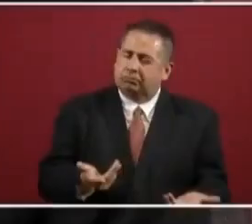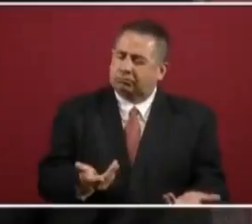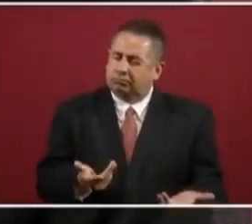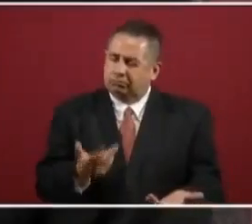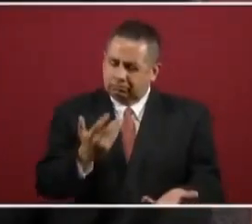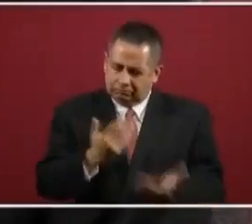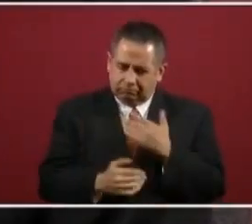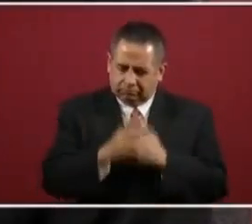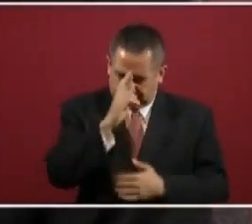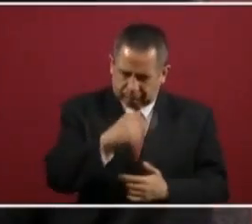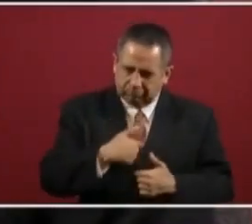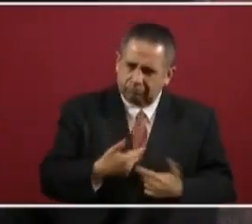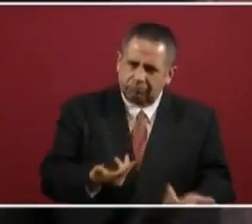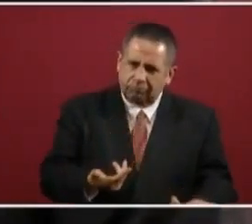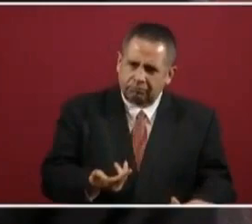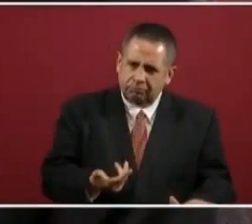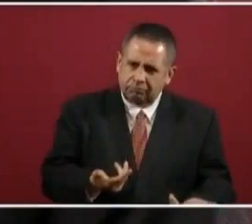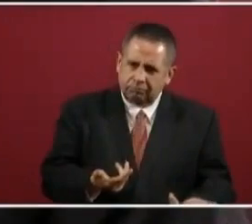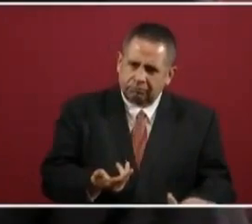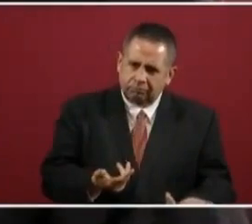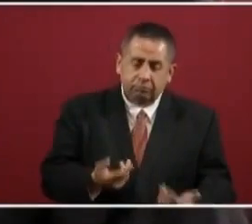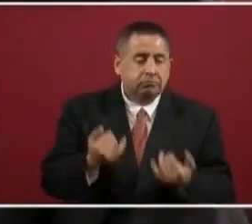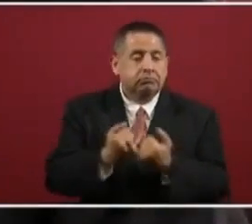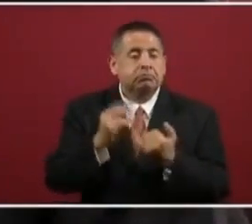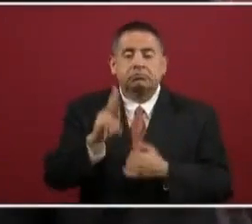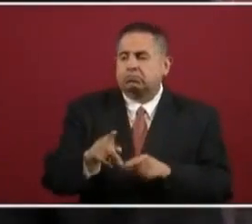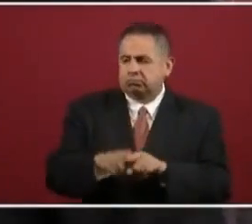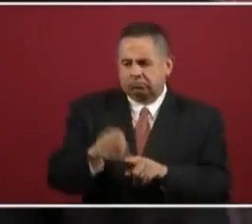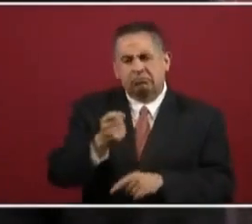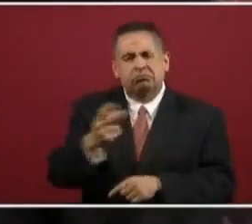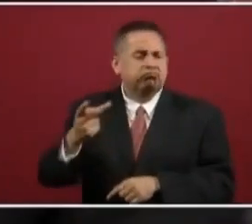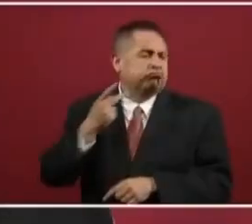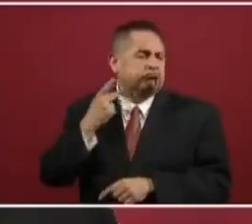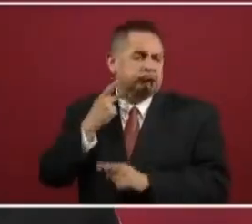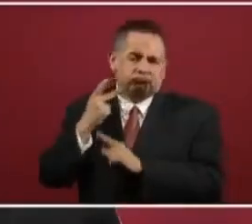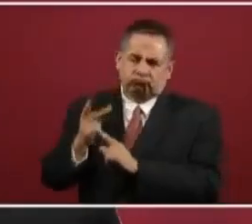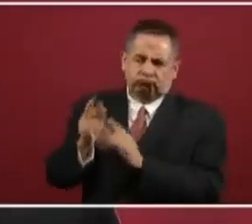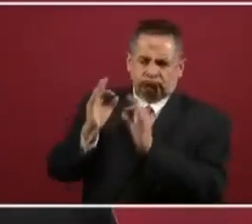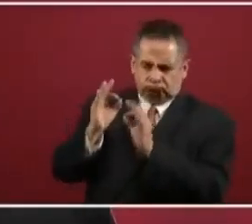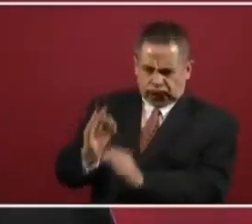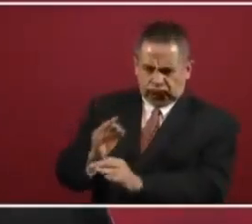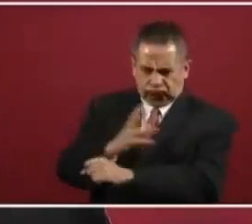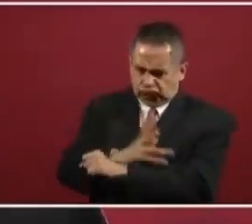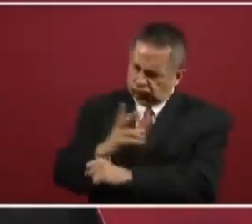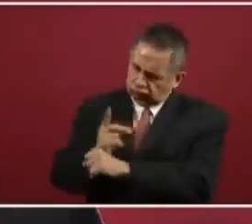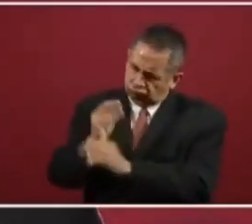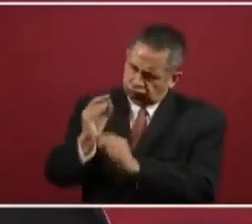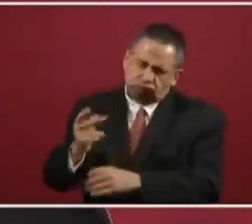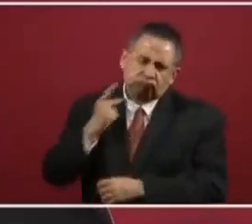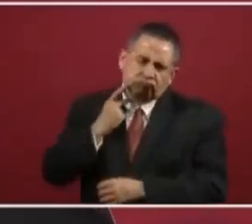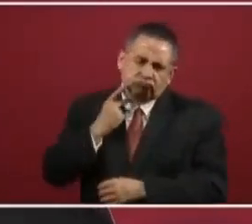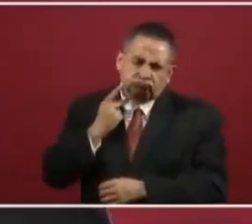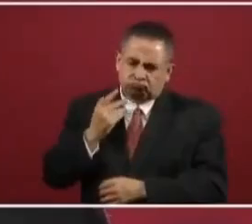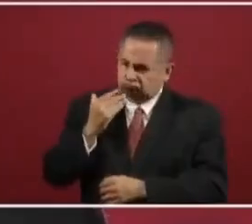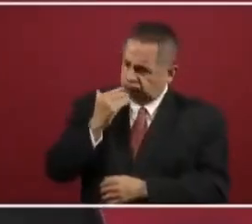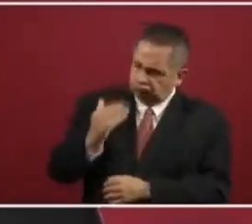en el caso de el político los políticos no hay